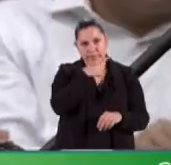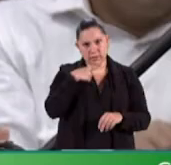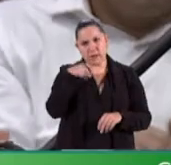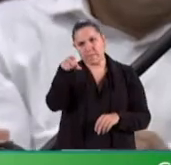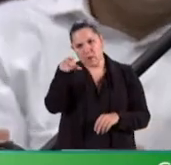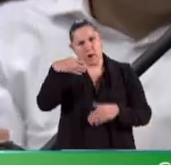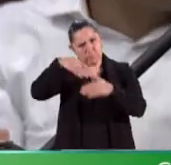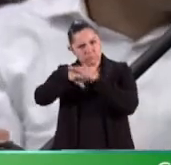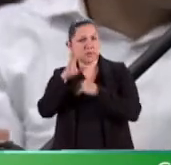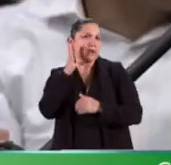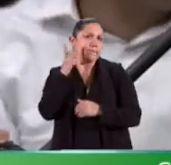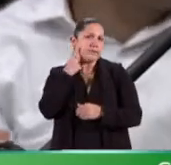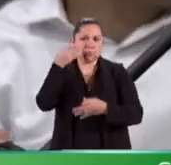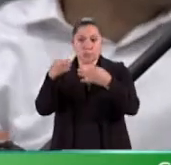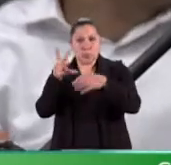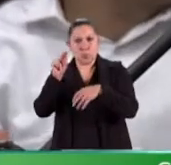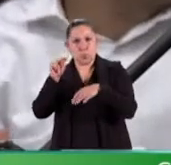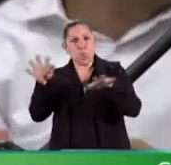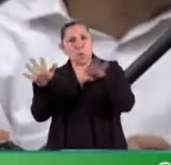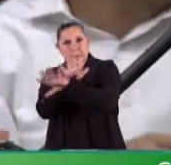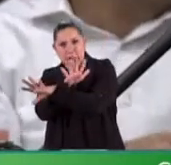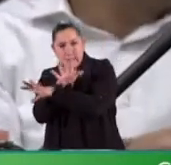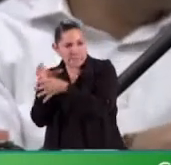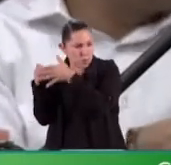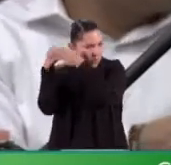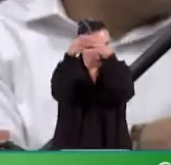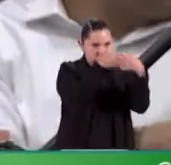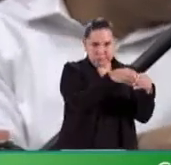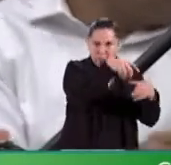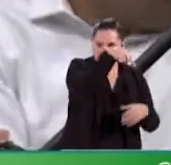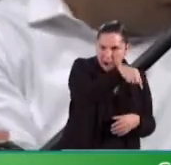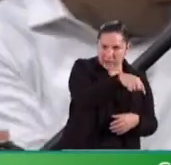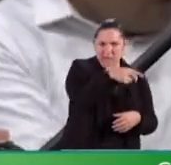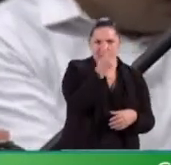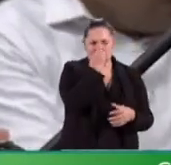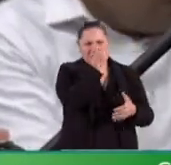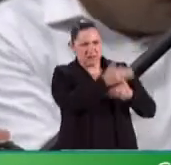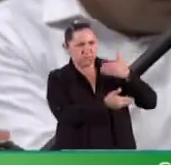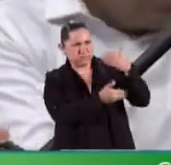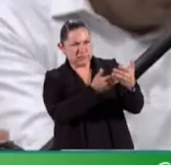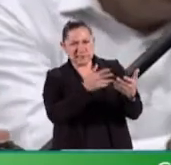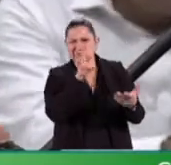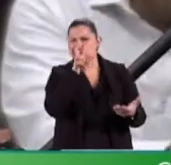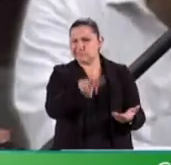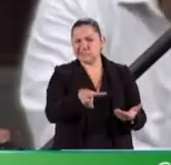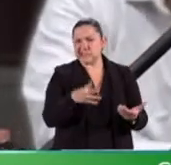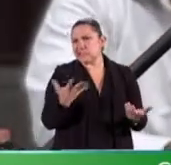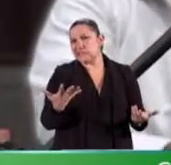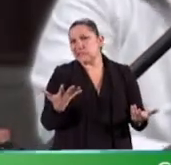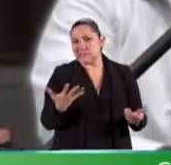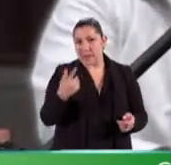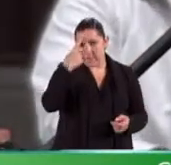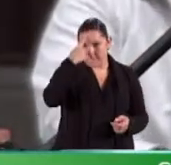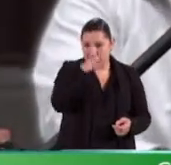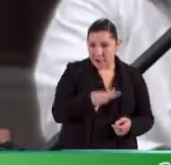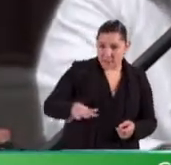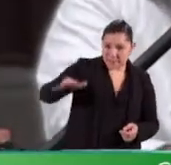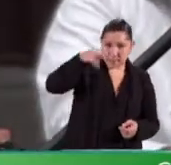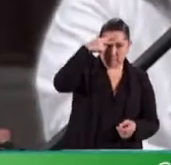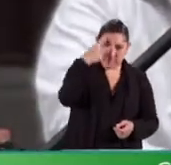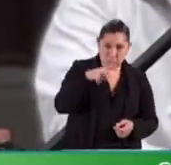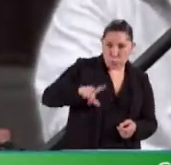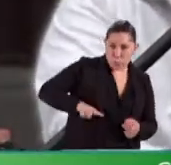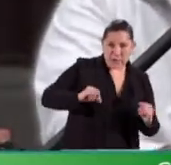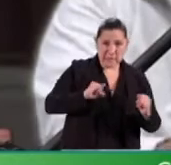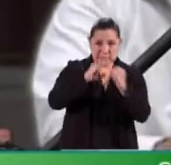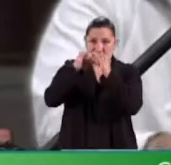la República que me temo generará mucho dolor, lastimará mucho al Estado mexicano.